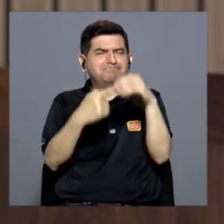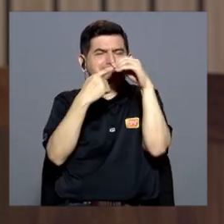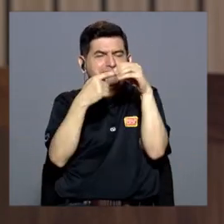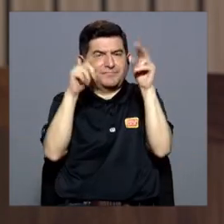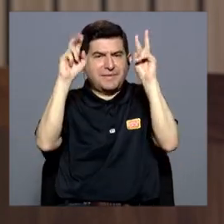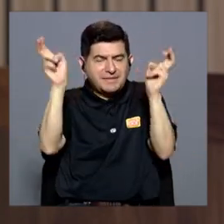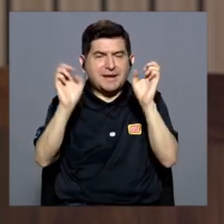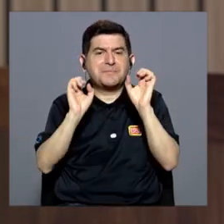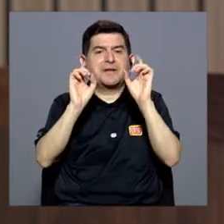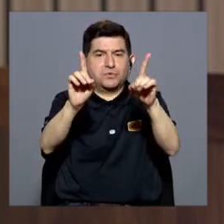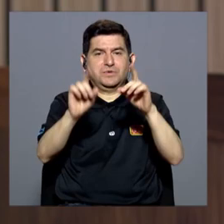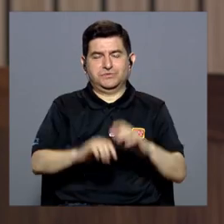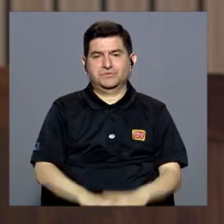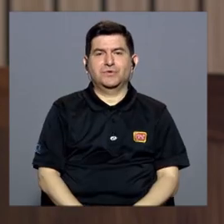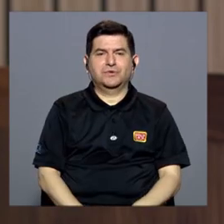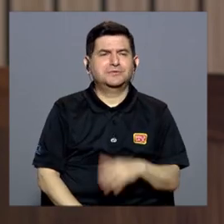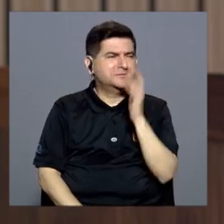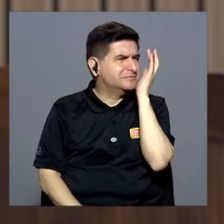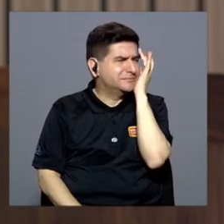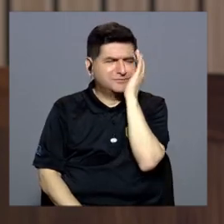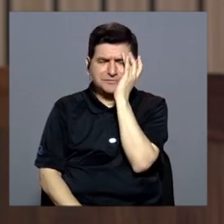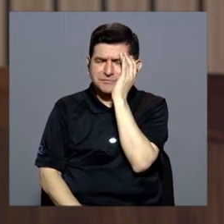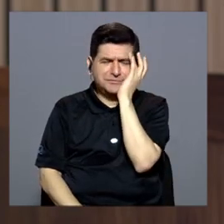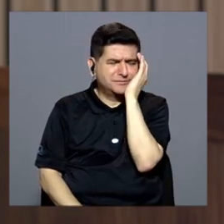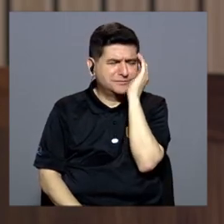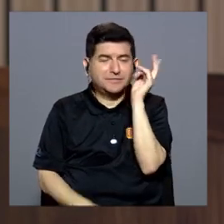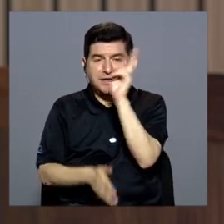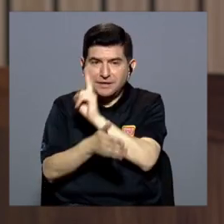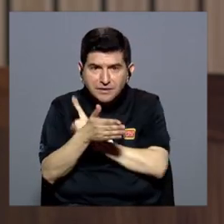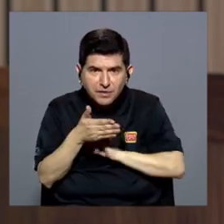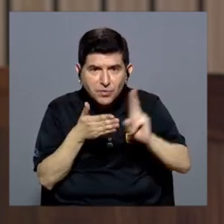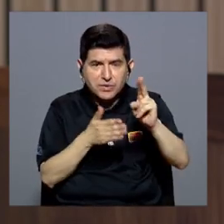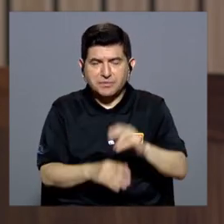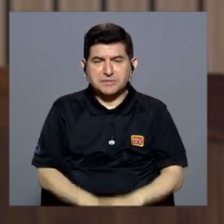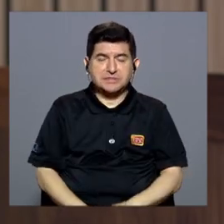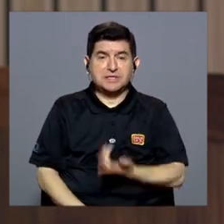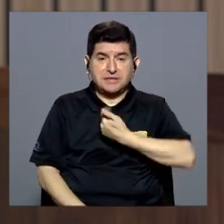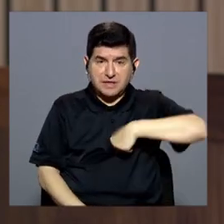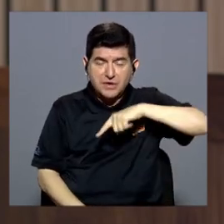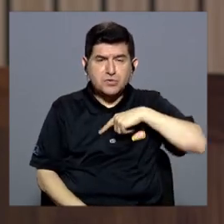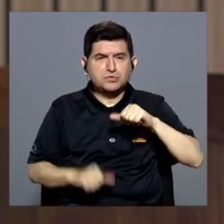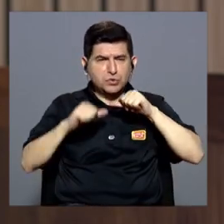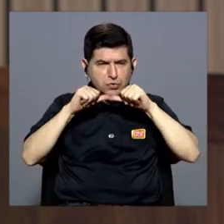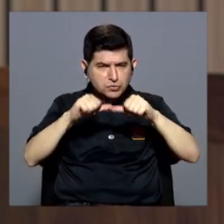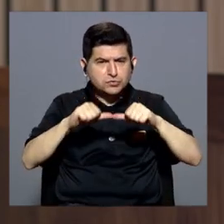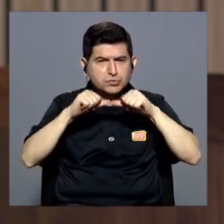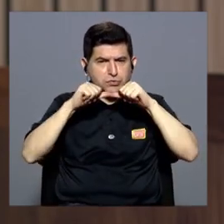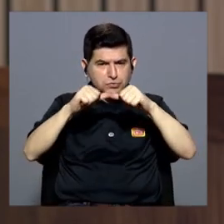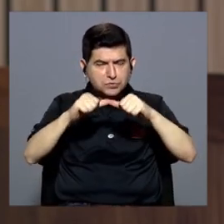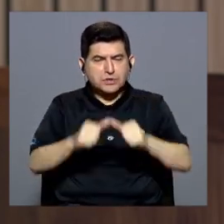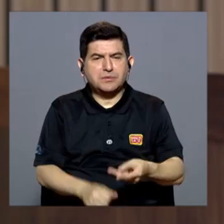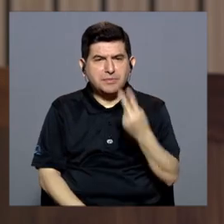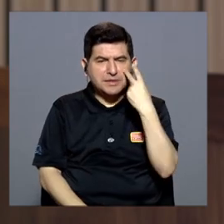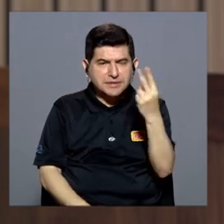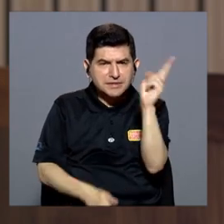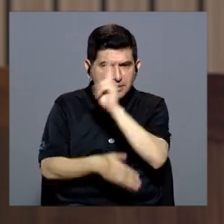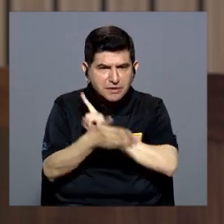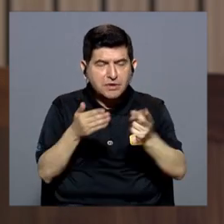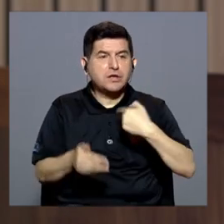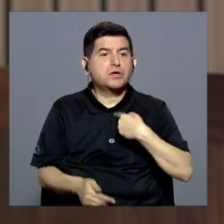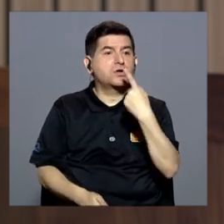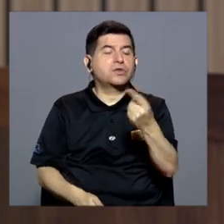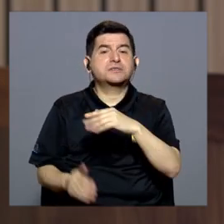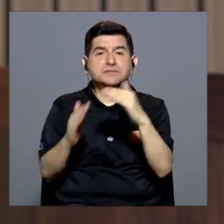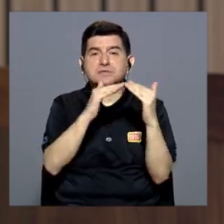el tema educativo. Nos preocupa muchísimo la universidad, estamos permanentemente observando la universidad y yo quisiera decirle a